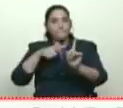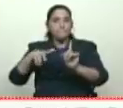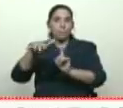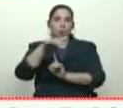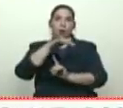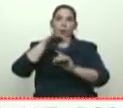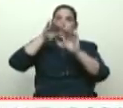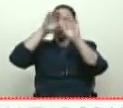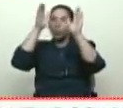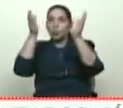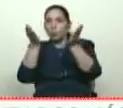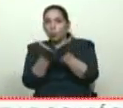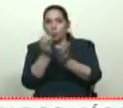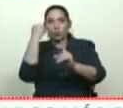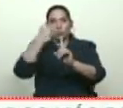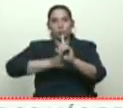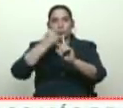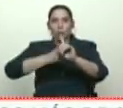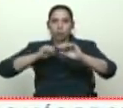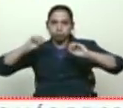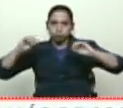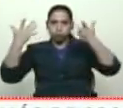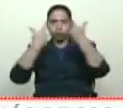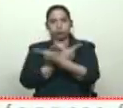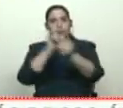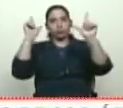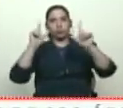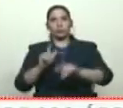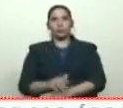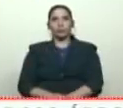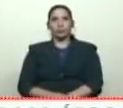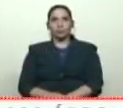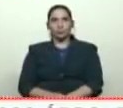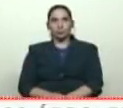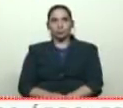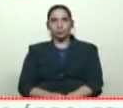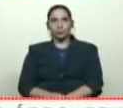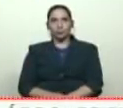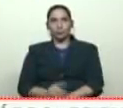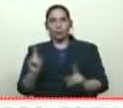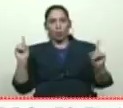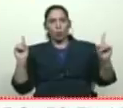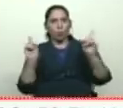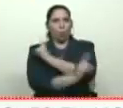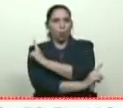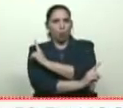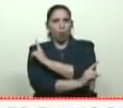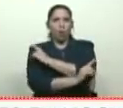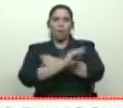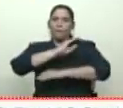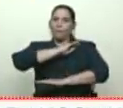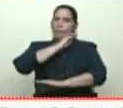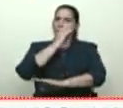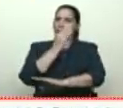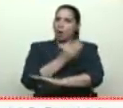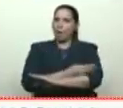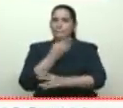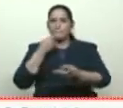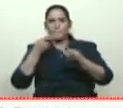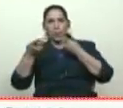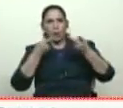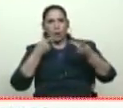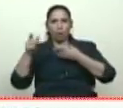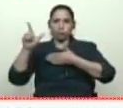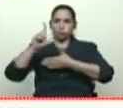mundo luchaban por su emancipación y por su liberación. El cambio de correlación de fuerzas políticas en